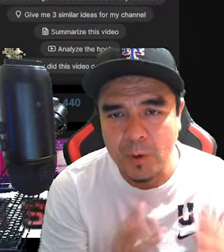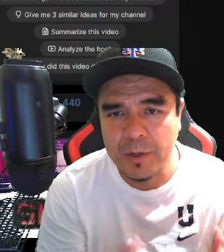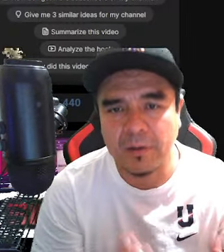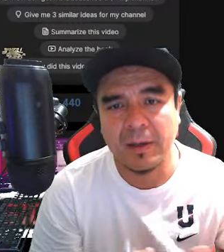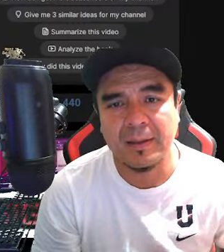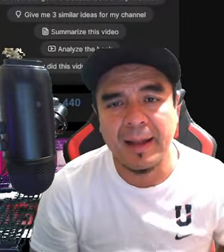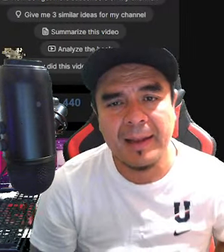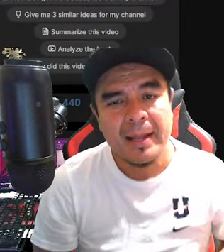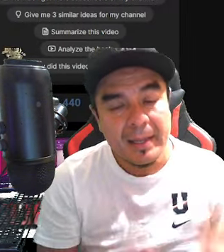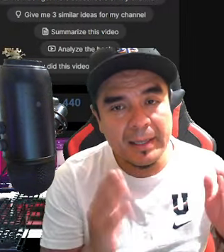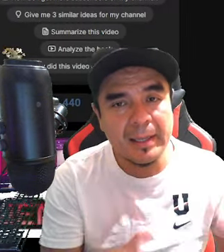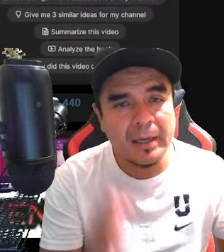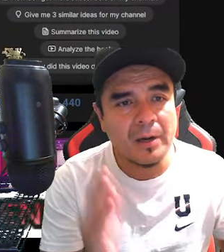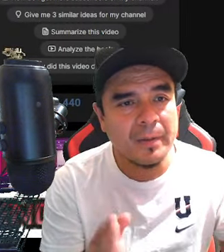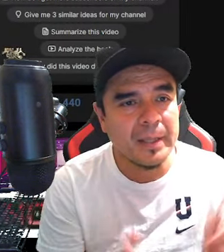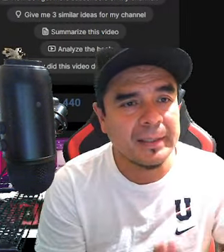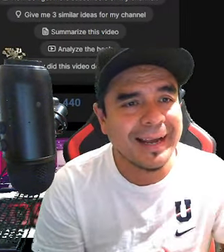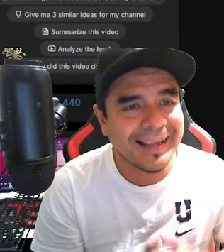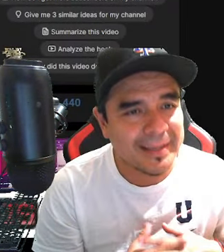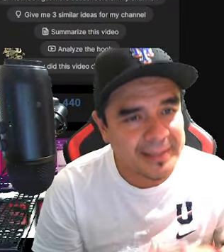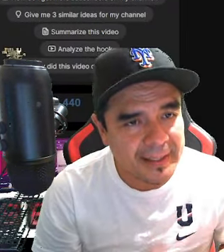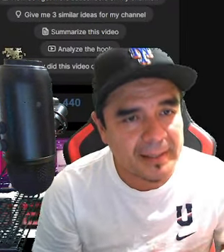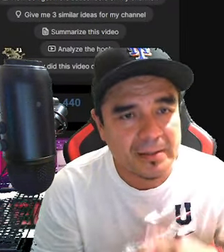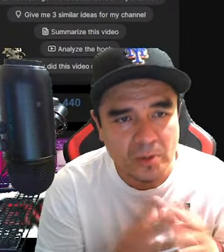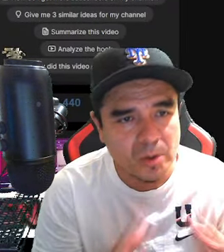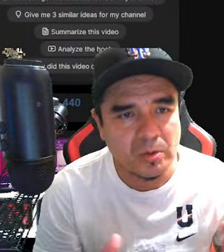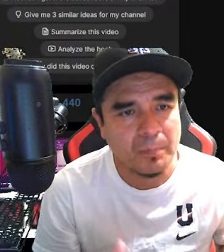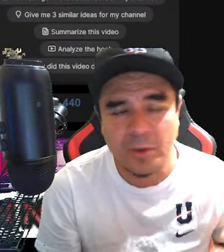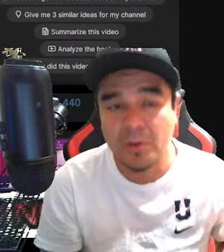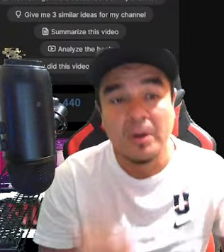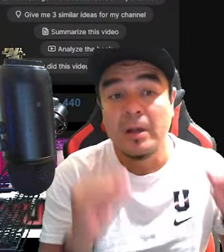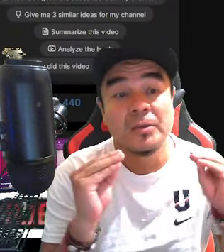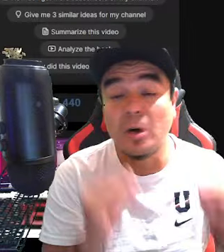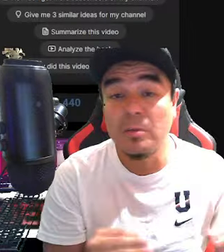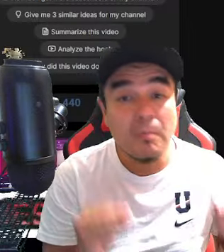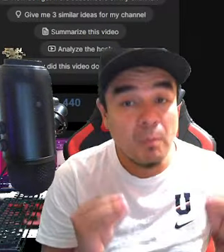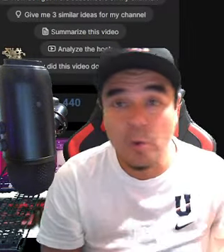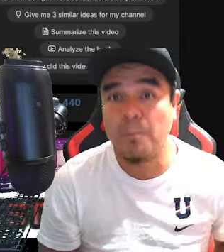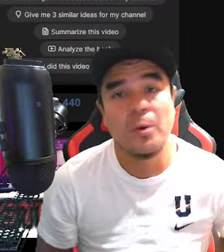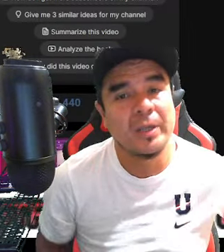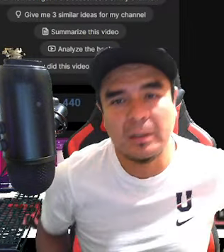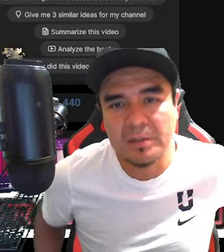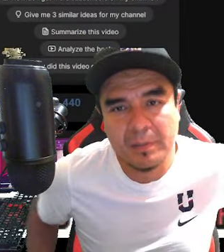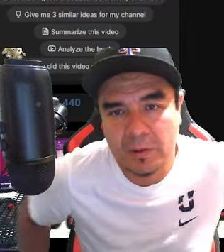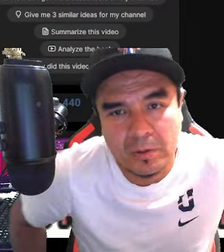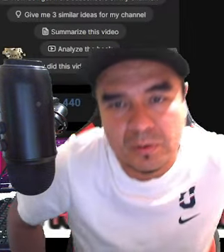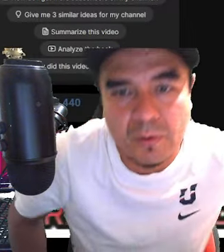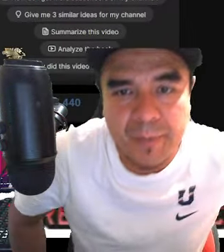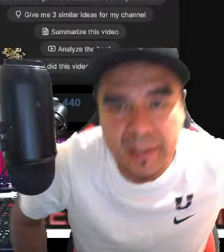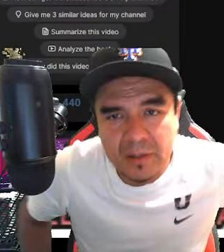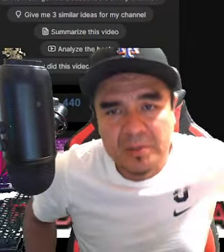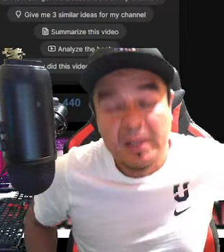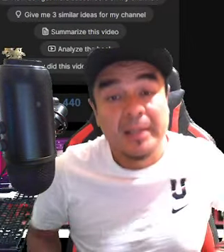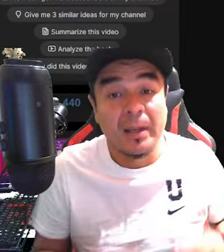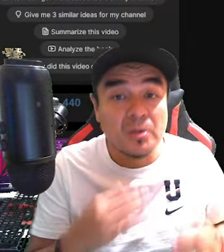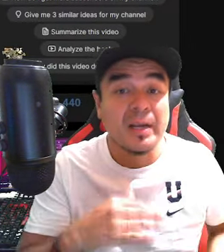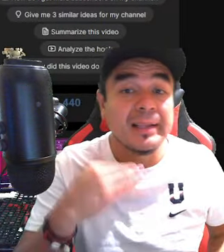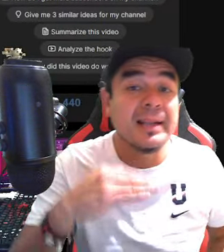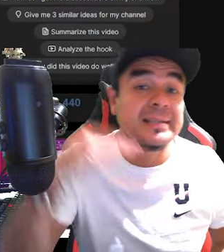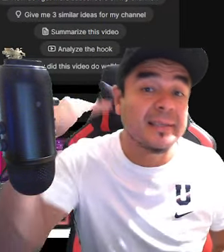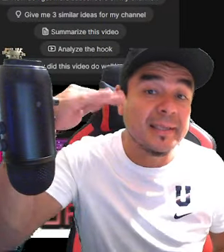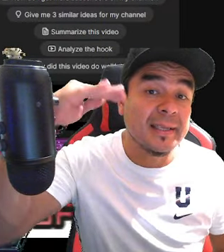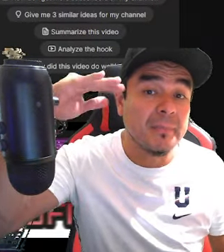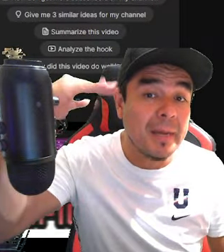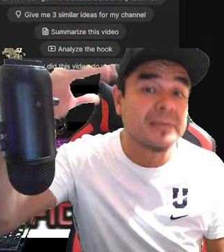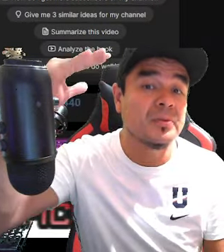al público en general, y obviamente agradecerles todo su apoyo. Son muy poquitos, amigos, los compañeros de los